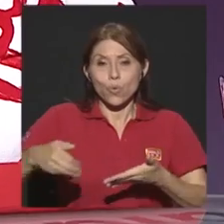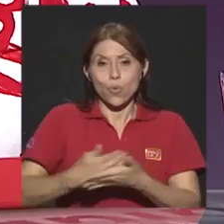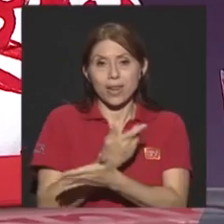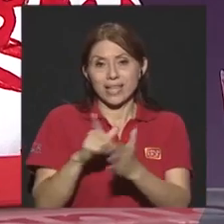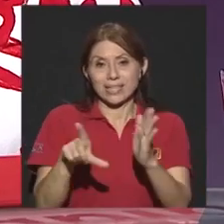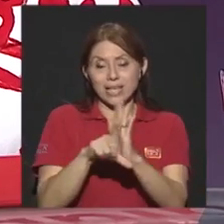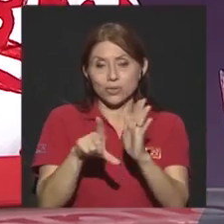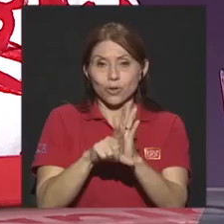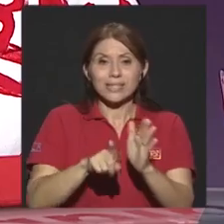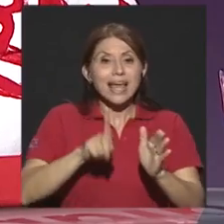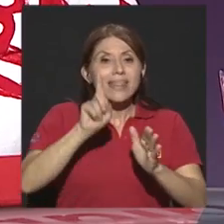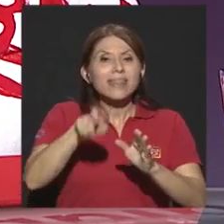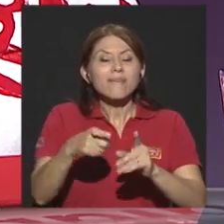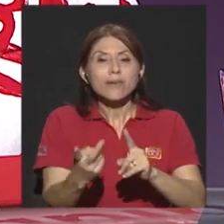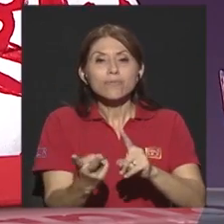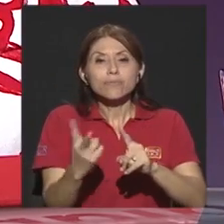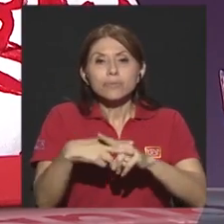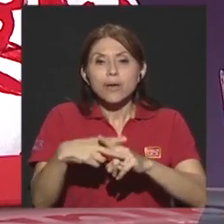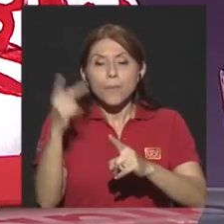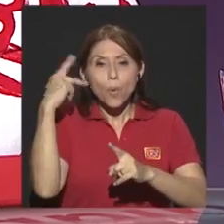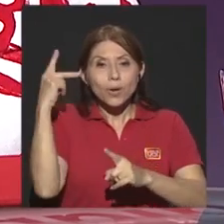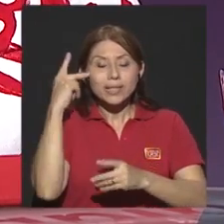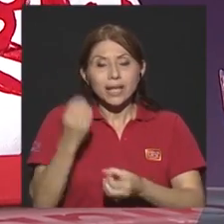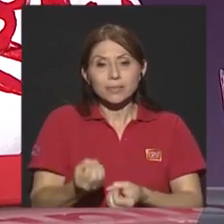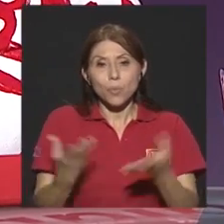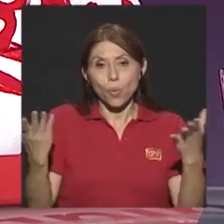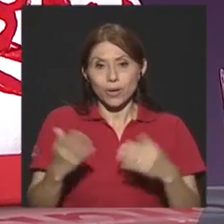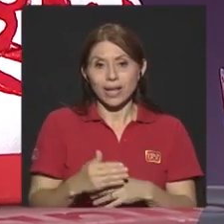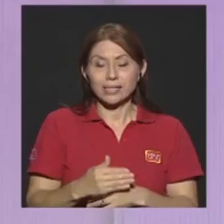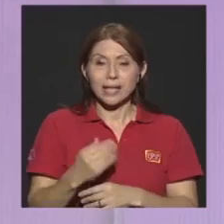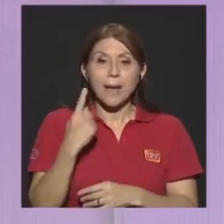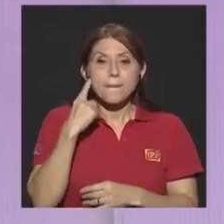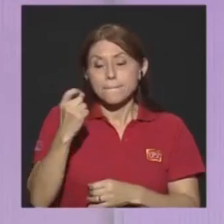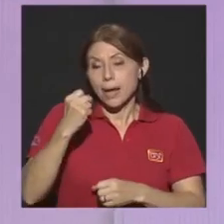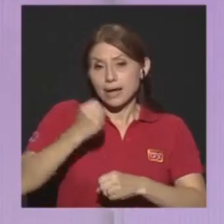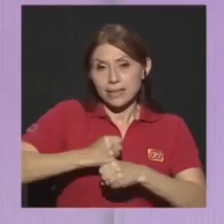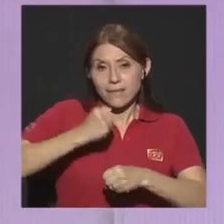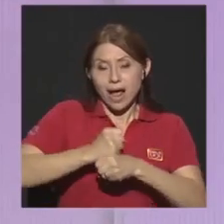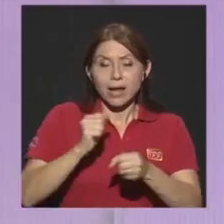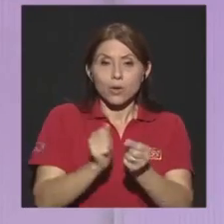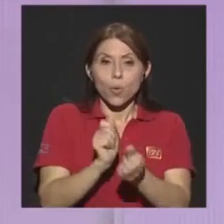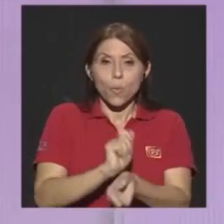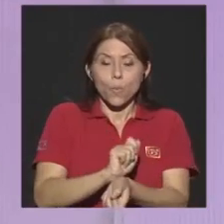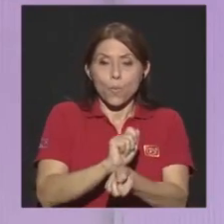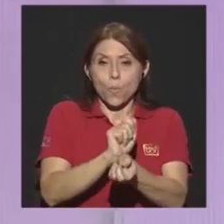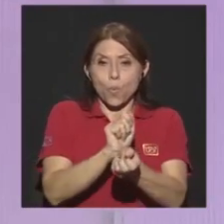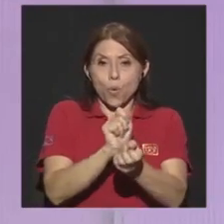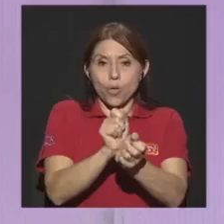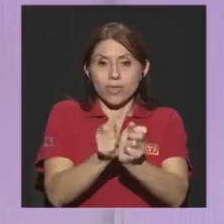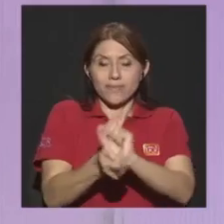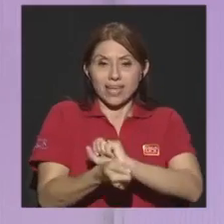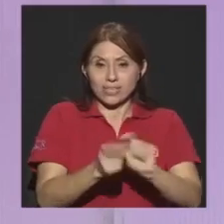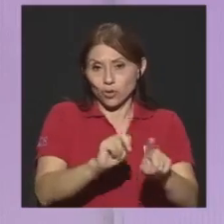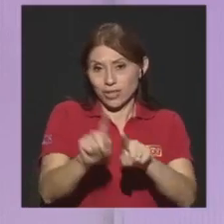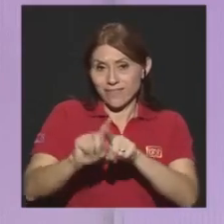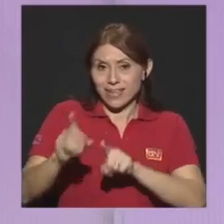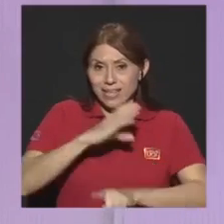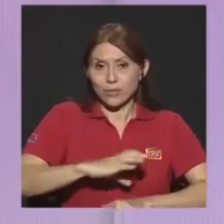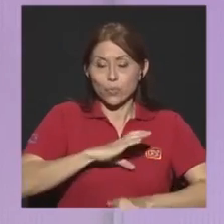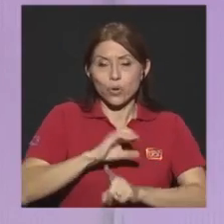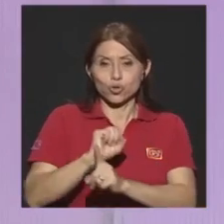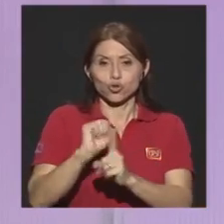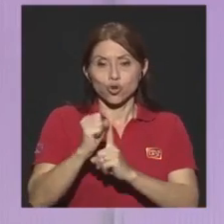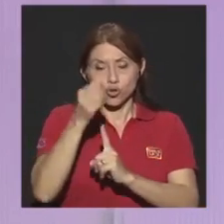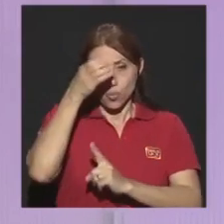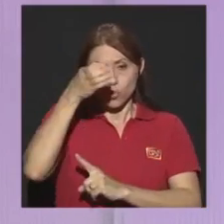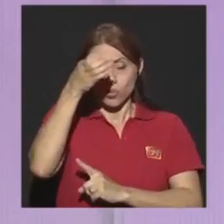que trabajen en la modificación de todos esos patrones socioculturales que refuerzan